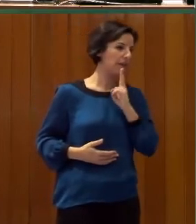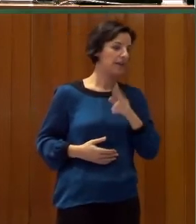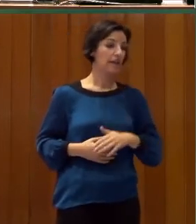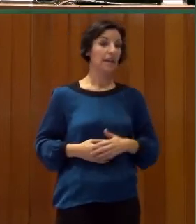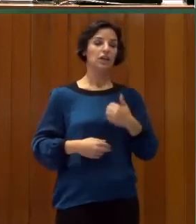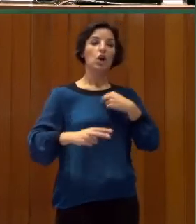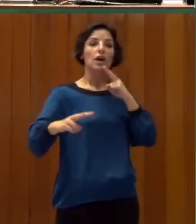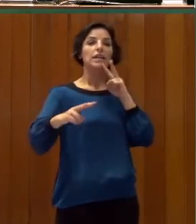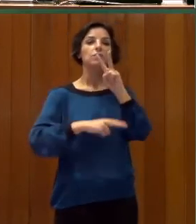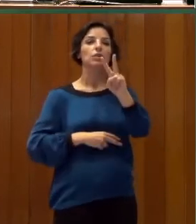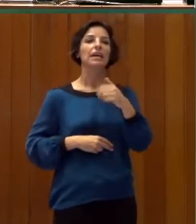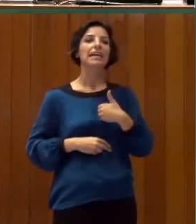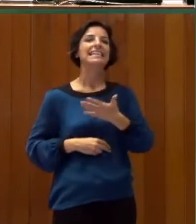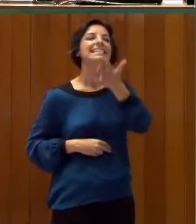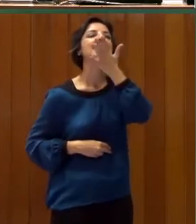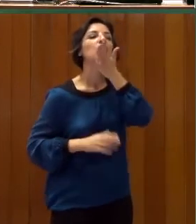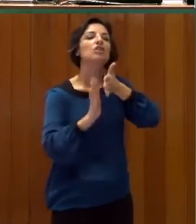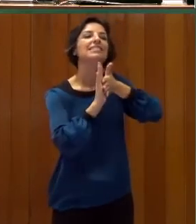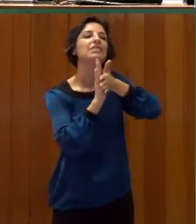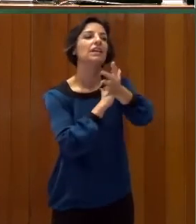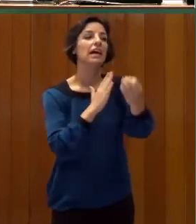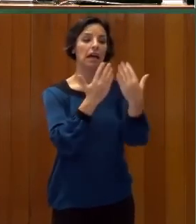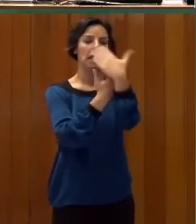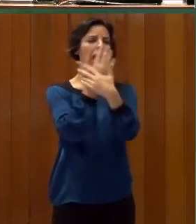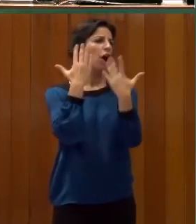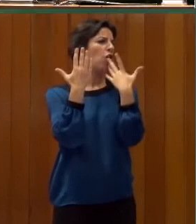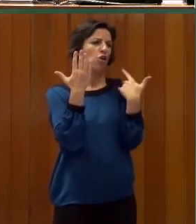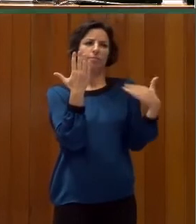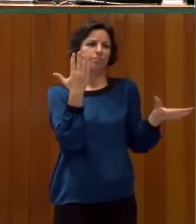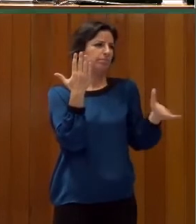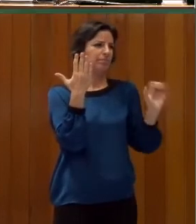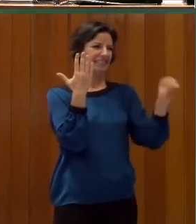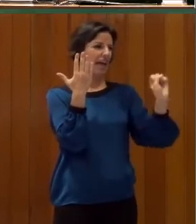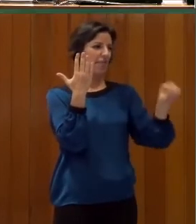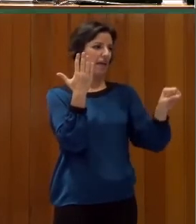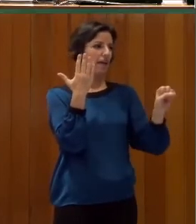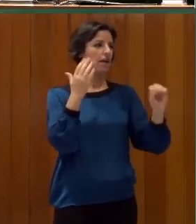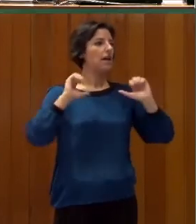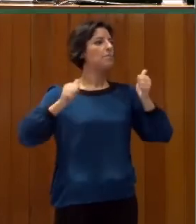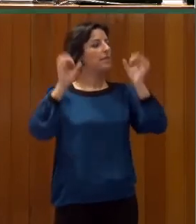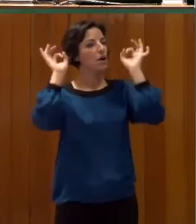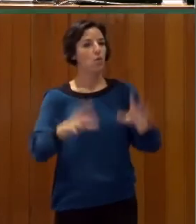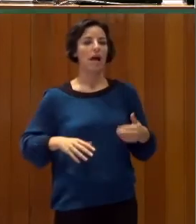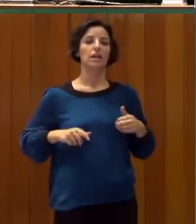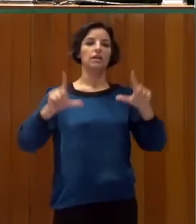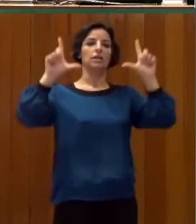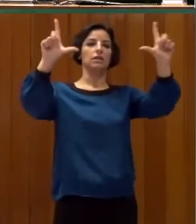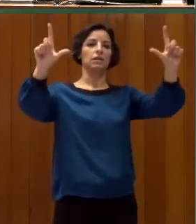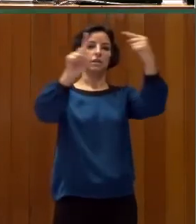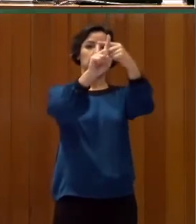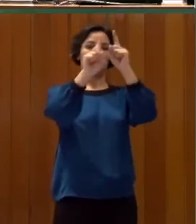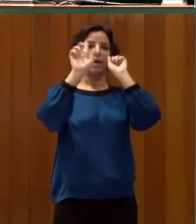que responder al significado del signo. El ensayo comienza igual, con 500 milisegundos de